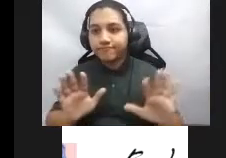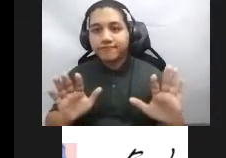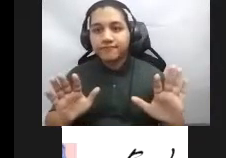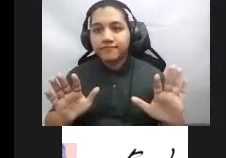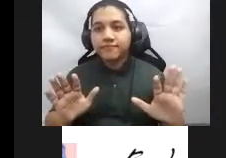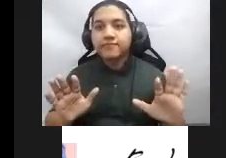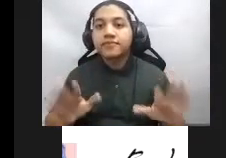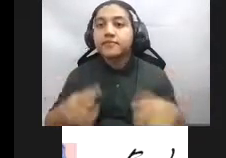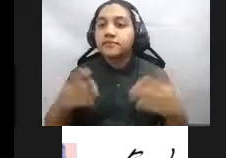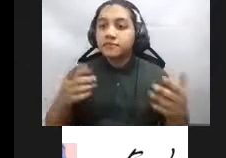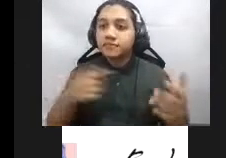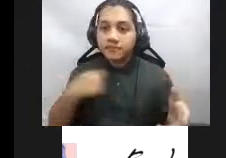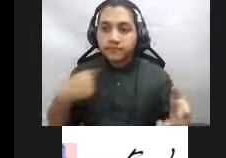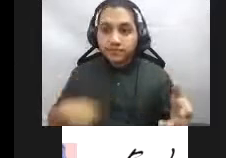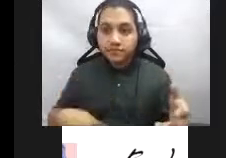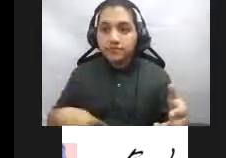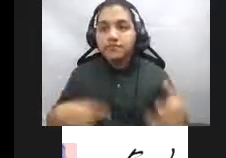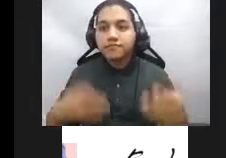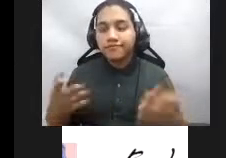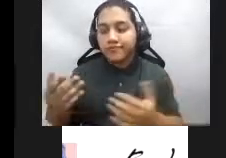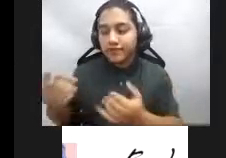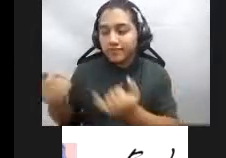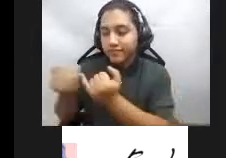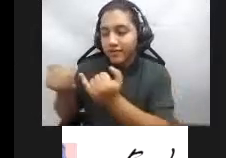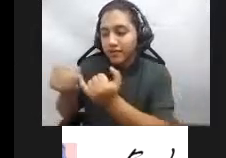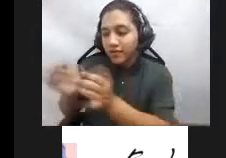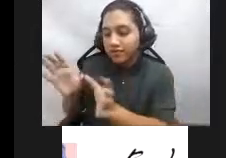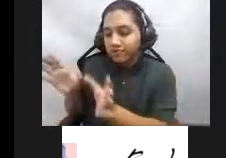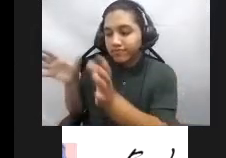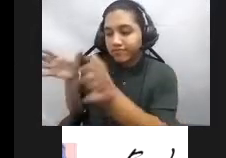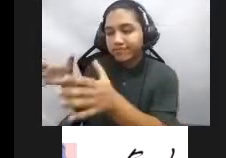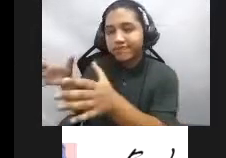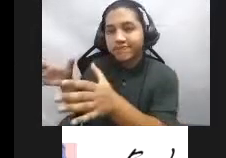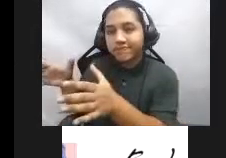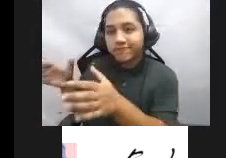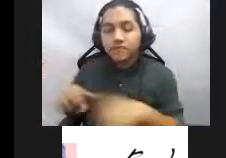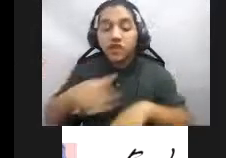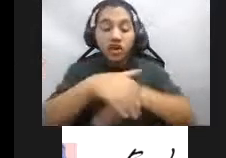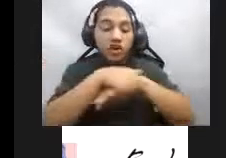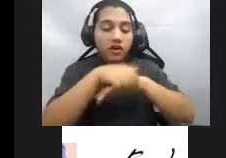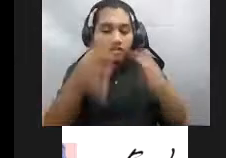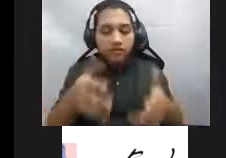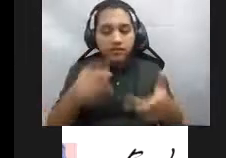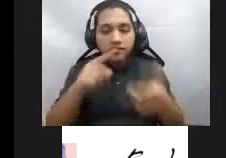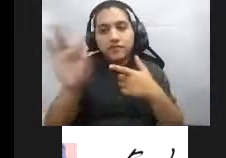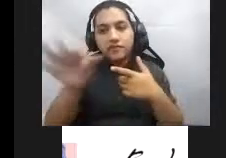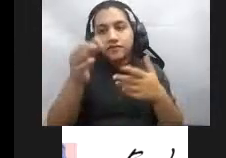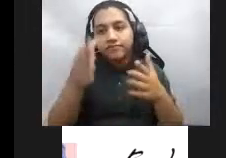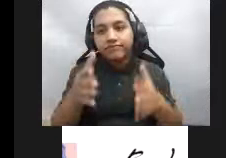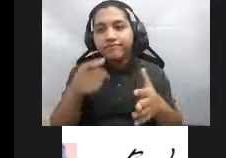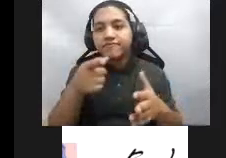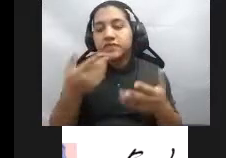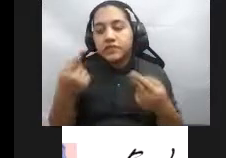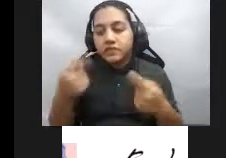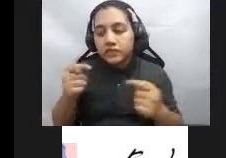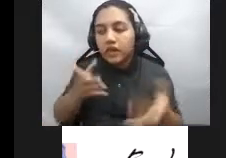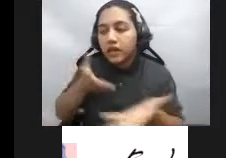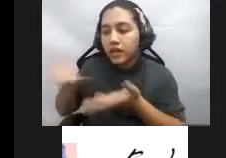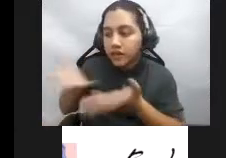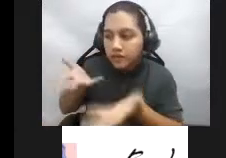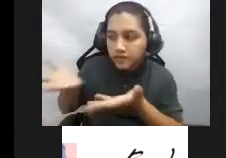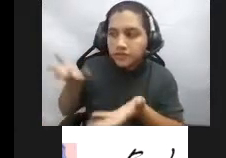Prácticamente China estaba aislada del mundo. Los ingleses, los franceses trataron de acercarse, trataron de